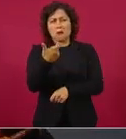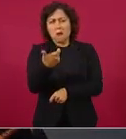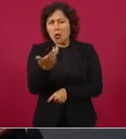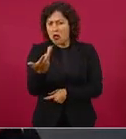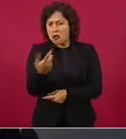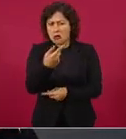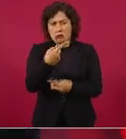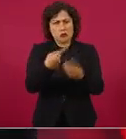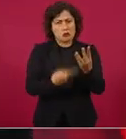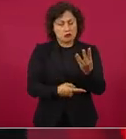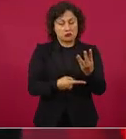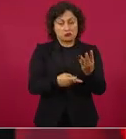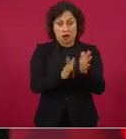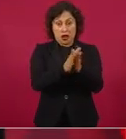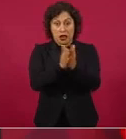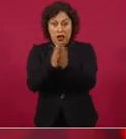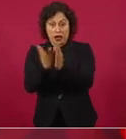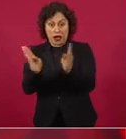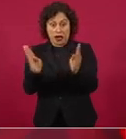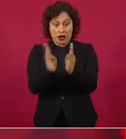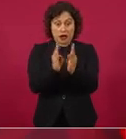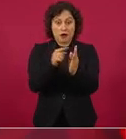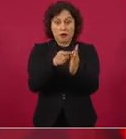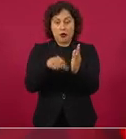y colecciones que se están